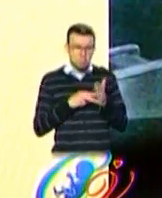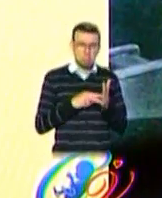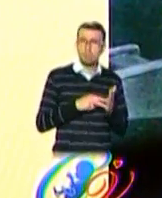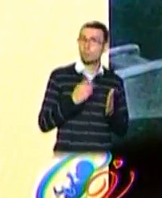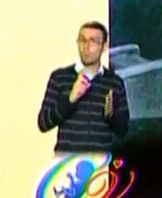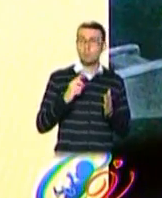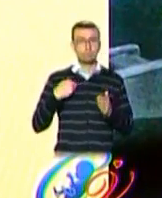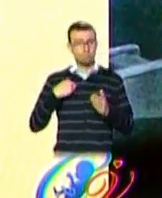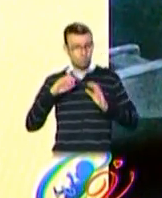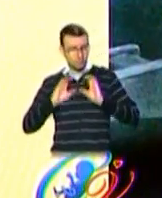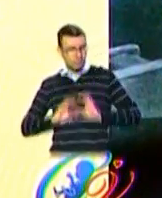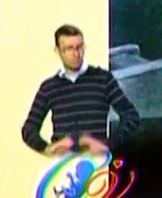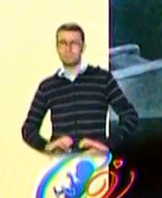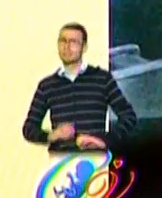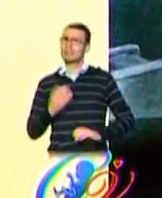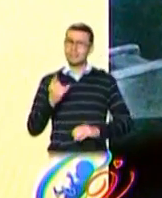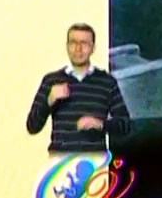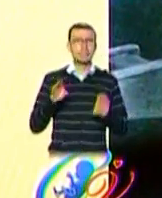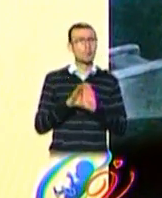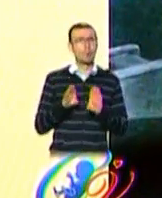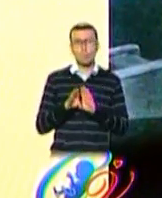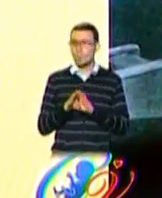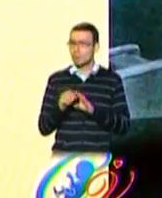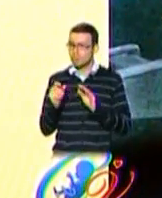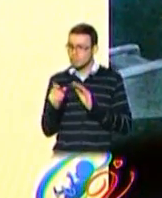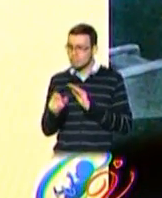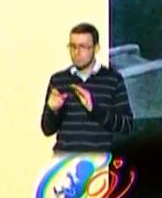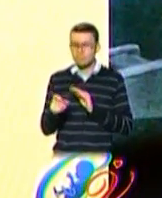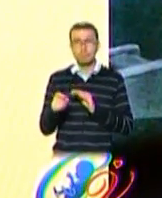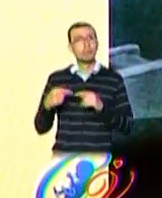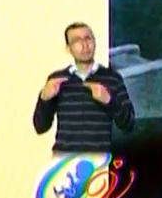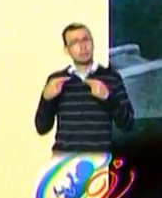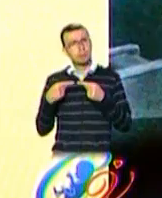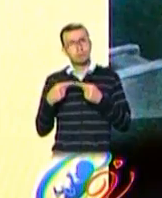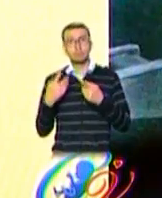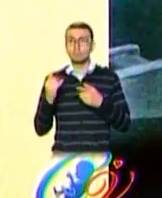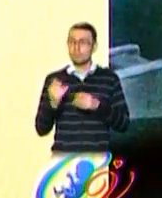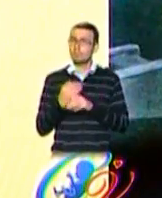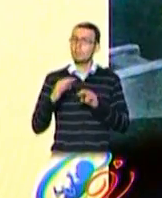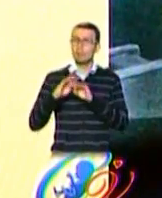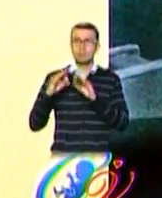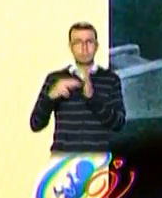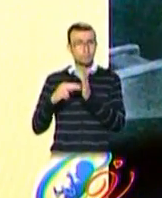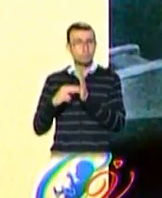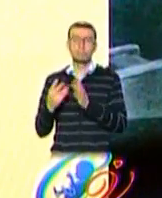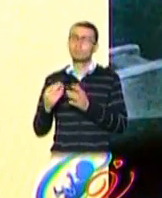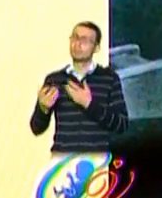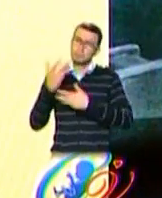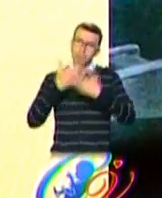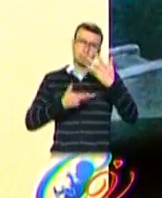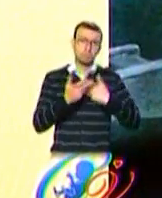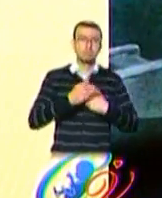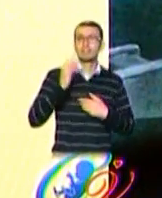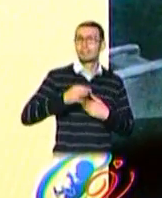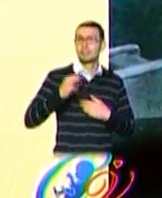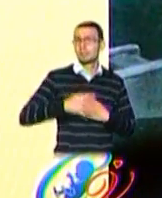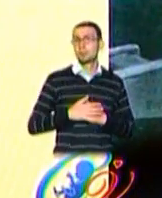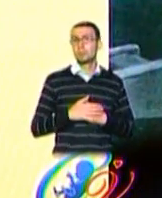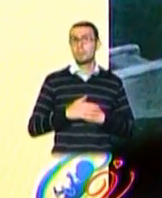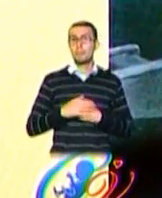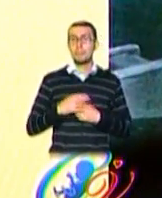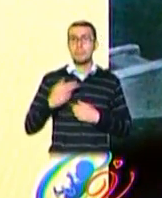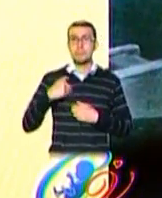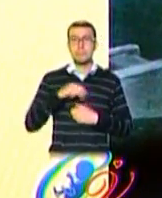pila. Y esa pila interactúa permanentemente con el medio. Ahora, nosotros tenemos la